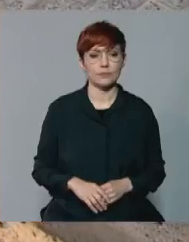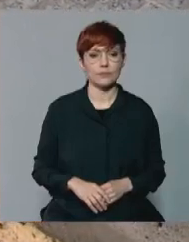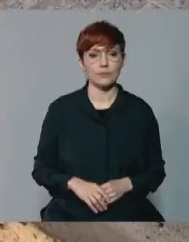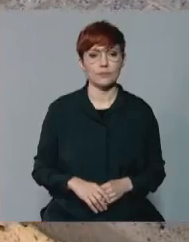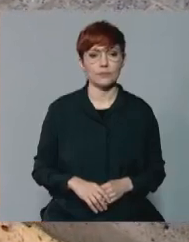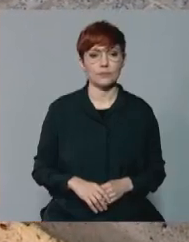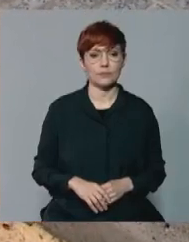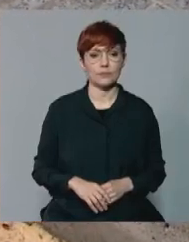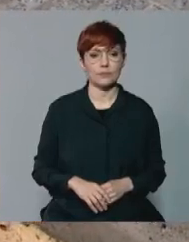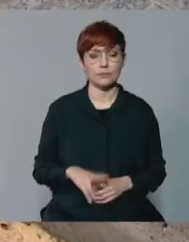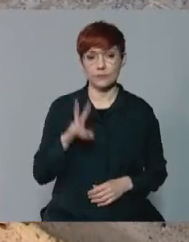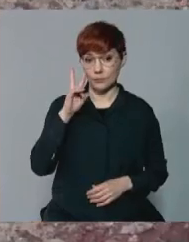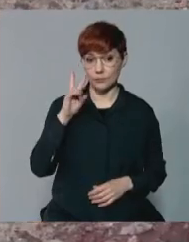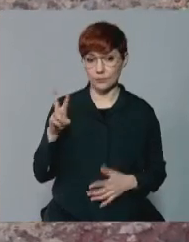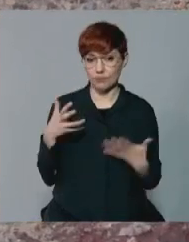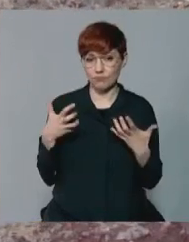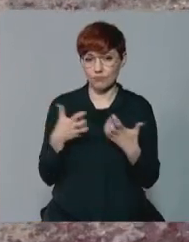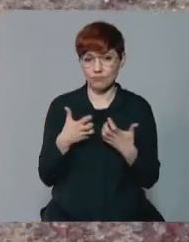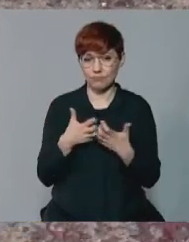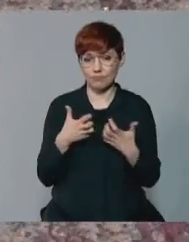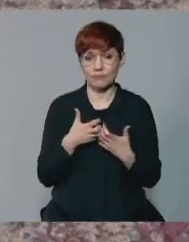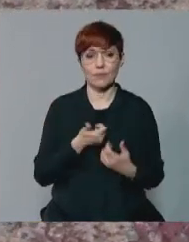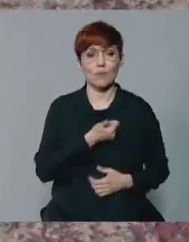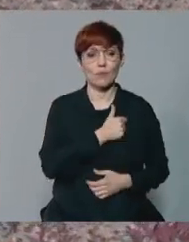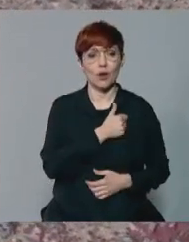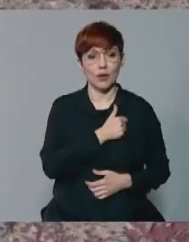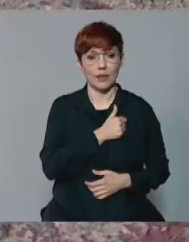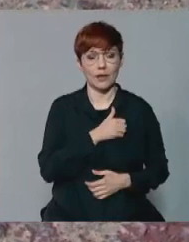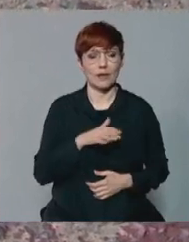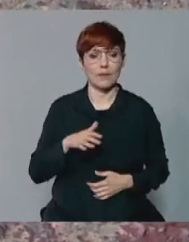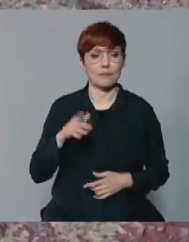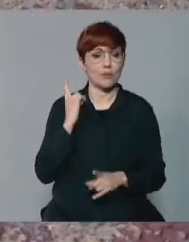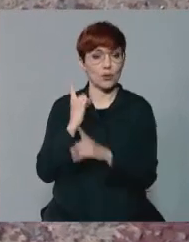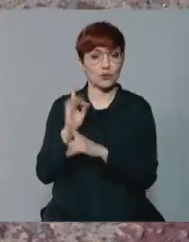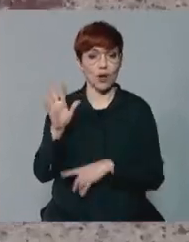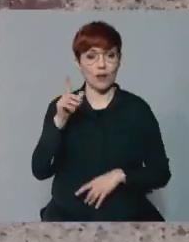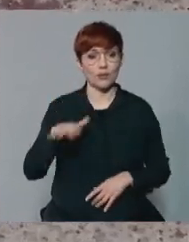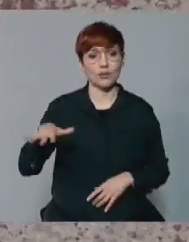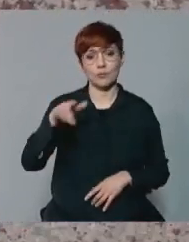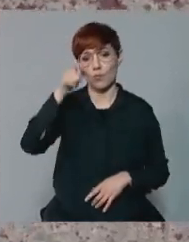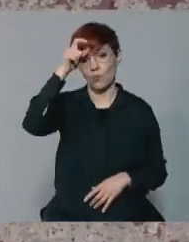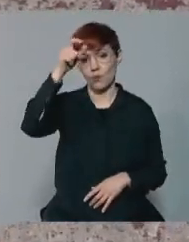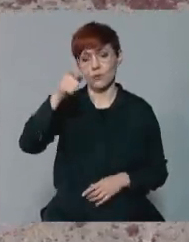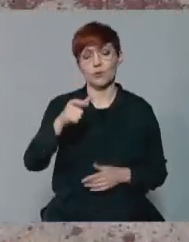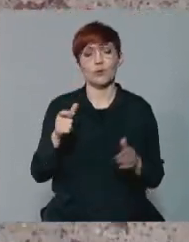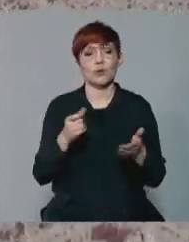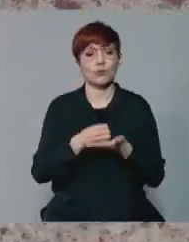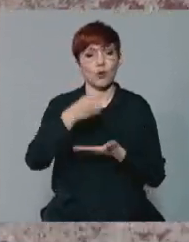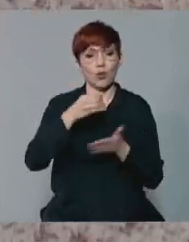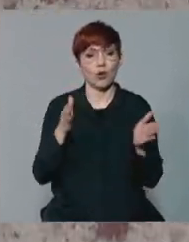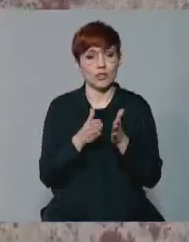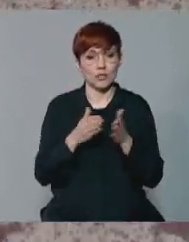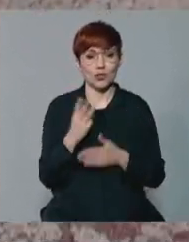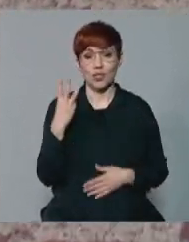Y lo que ven son las consecuencias que ha dejado el enfrentamiento que tuvo lugar este fin de semana en Pozo Estrecho. La policía local tuvo que intervenir para detener a tres individuos que realizaron